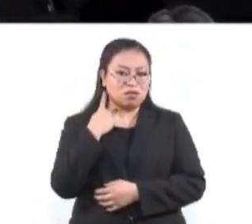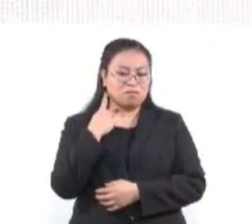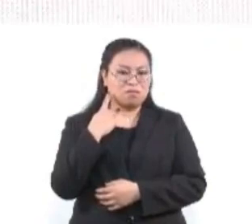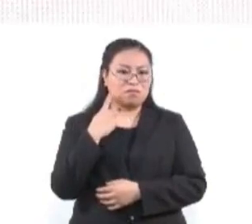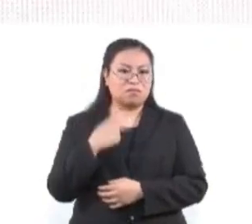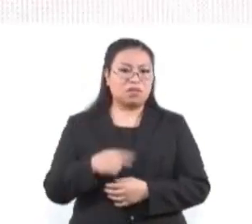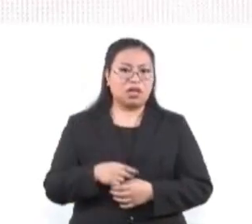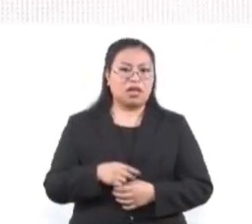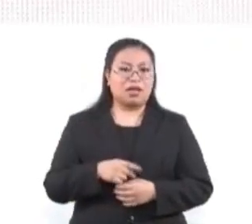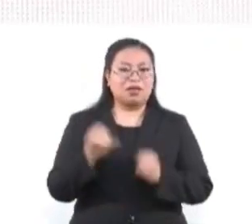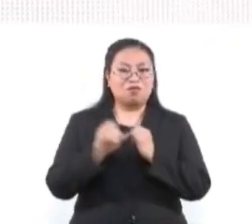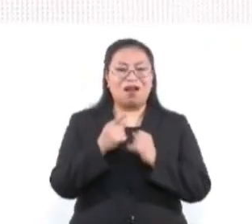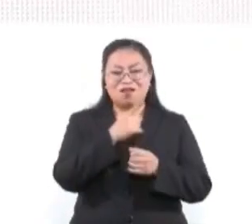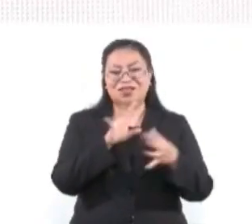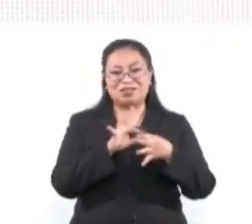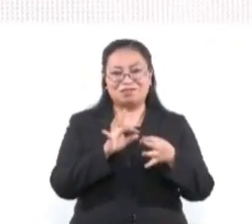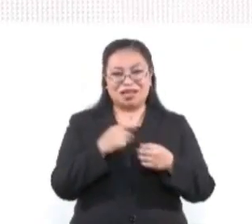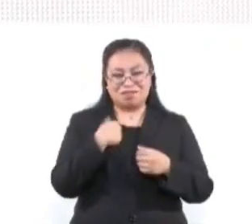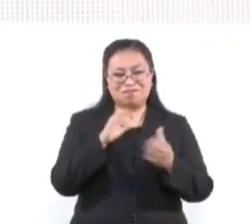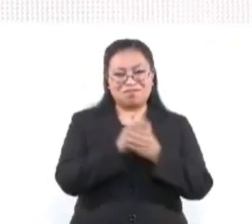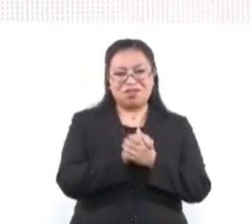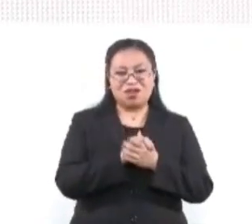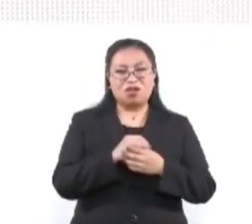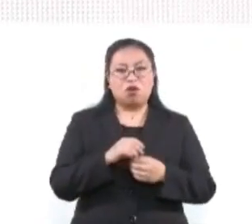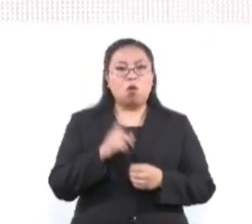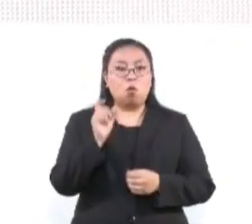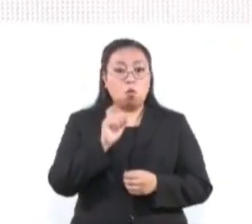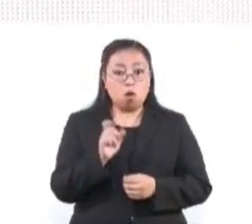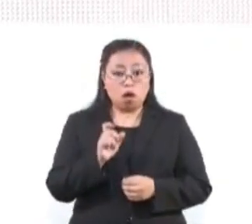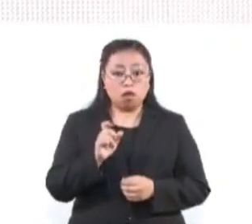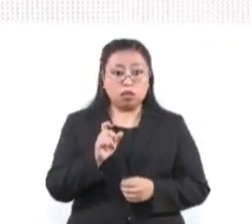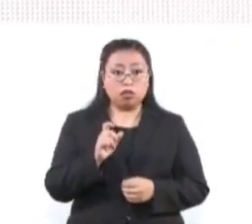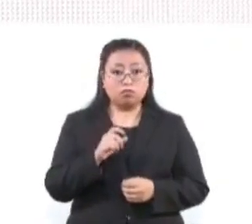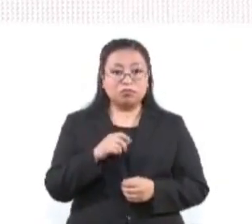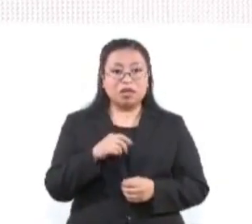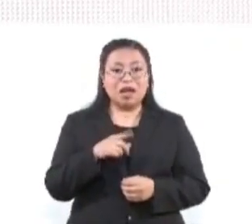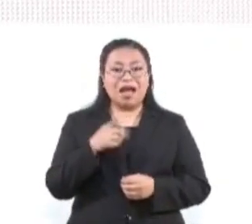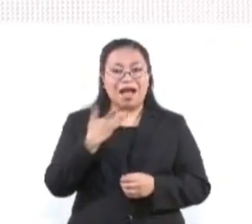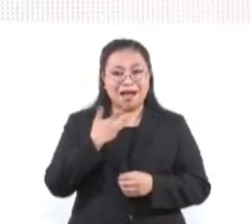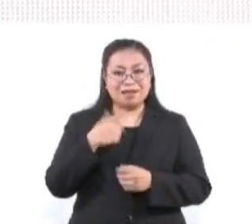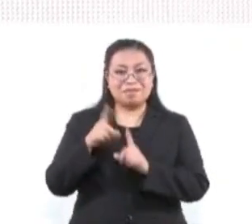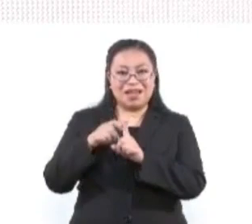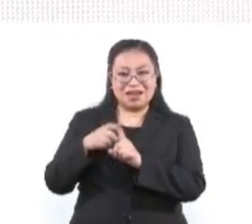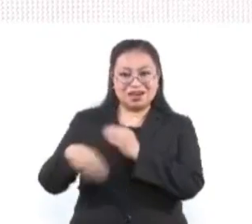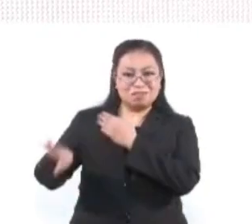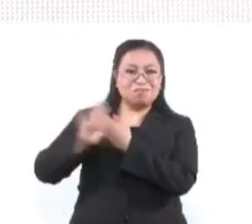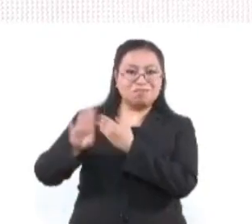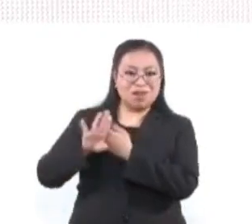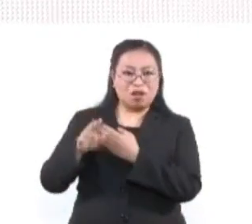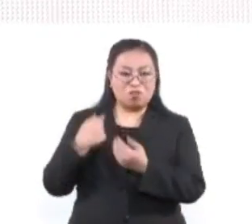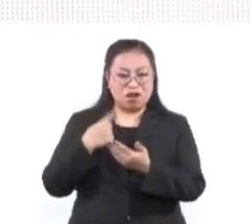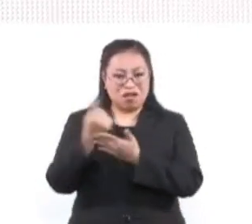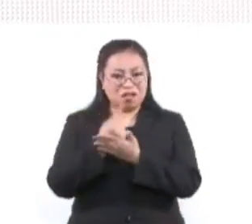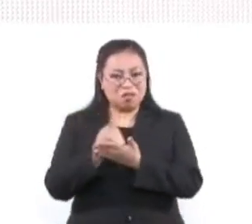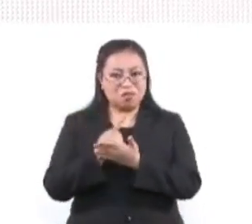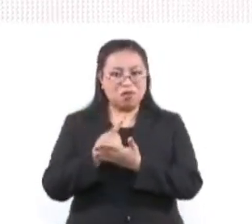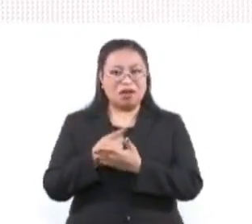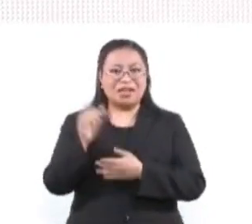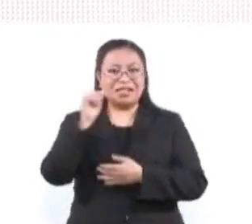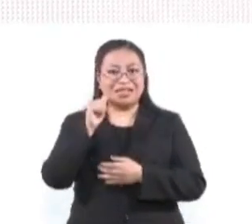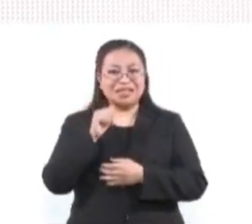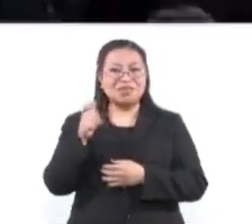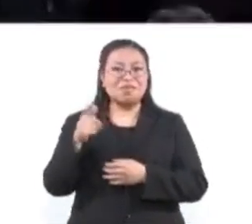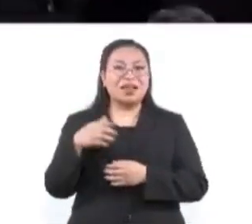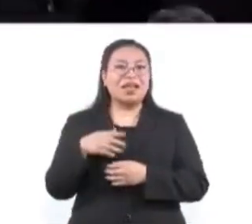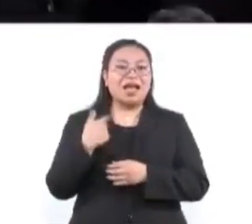él, cuando hacía referencia a quienes lo criticaban por sus cartones y por simpatizar con